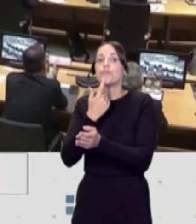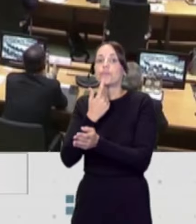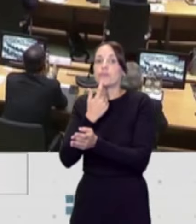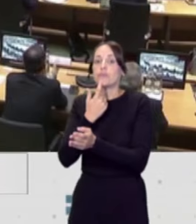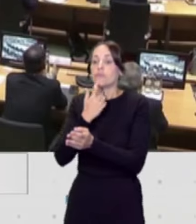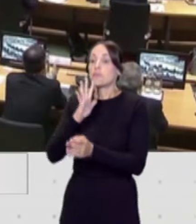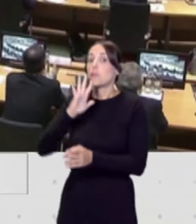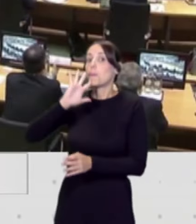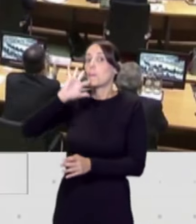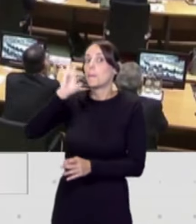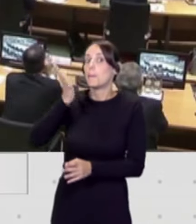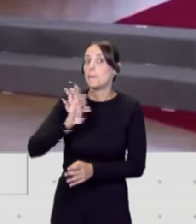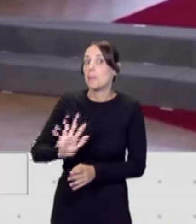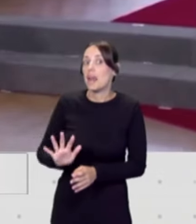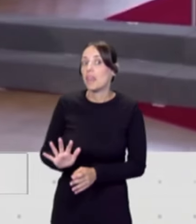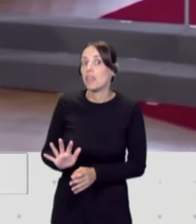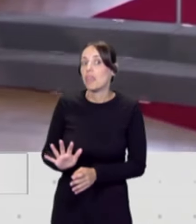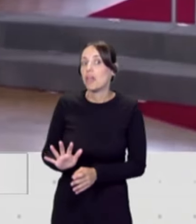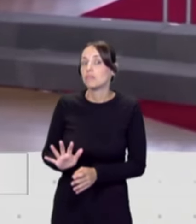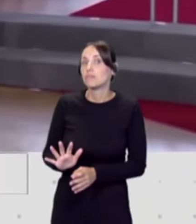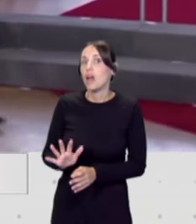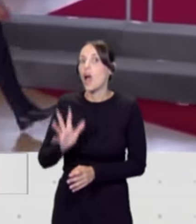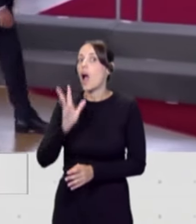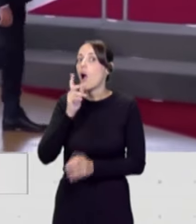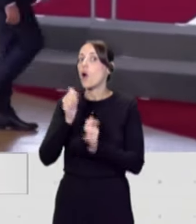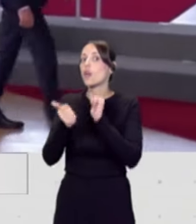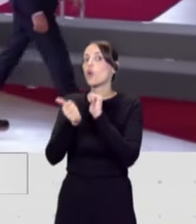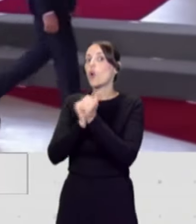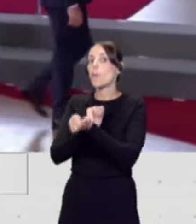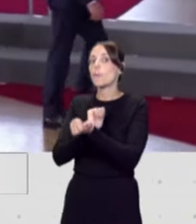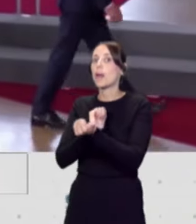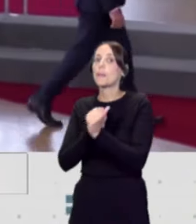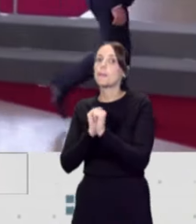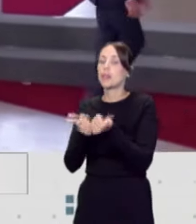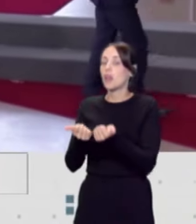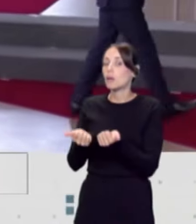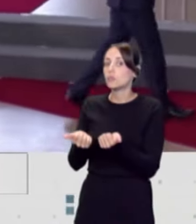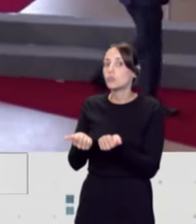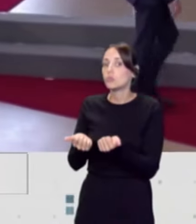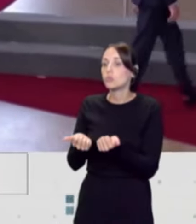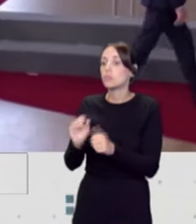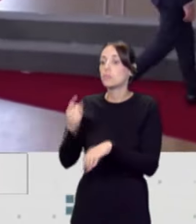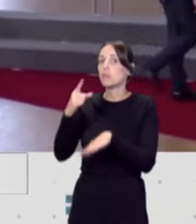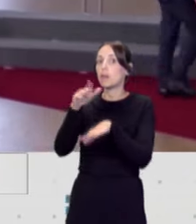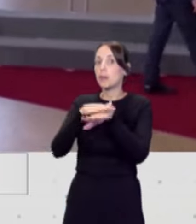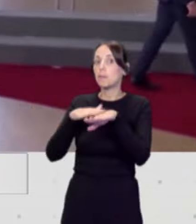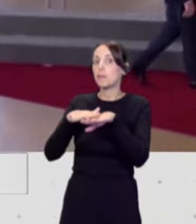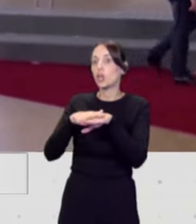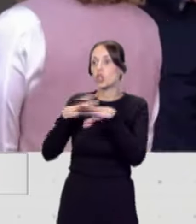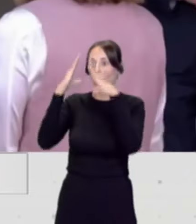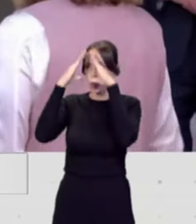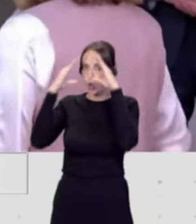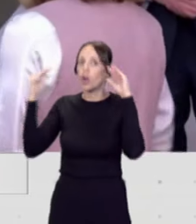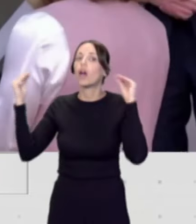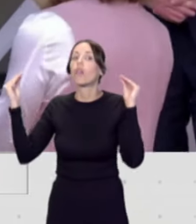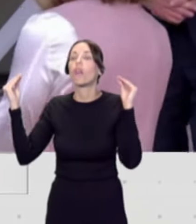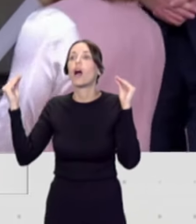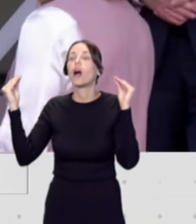que parece que ahora empezamos a copiar. Y ahora el primer ministro de los Países Bajos, vamos a hablar con claridad,